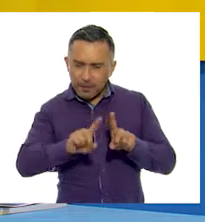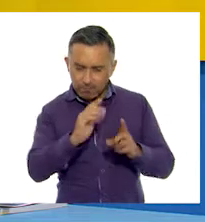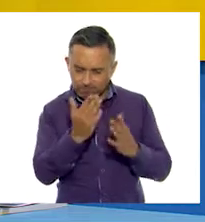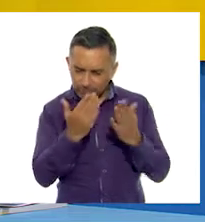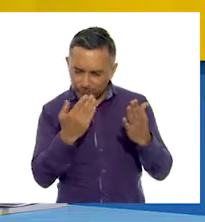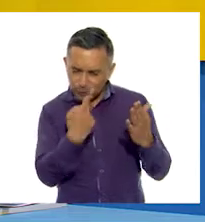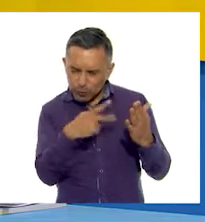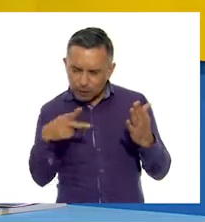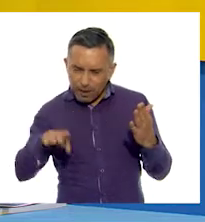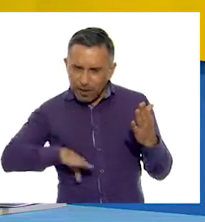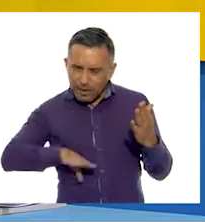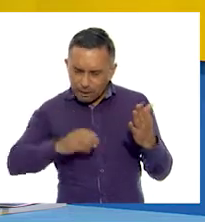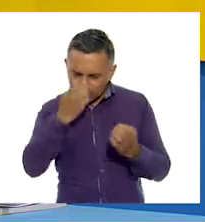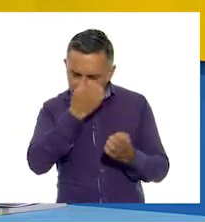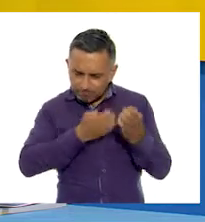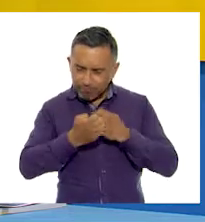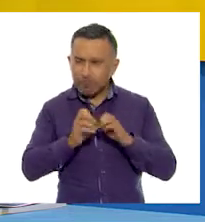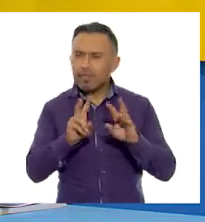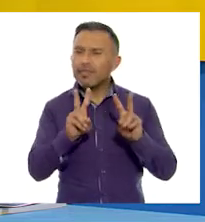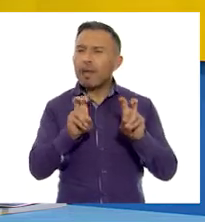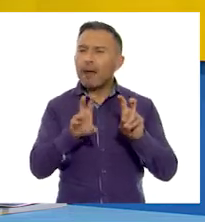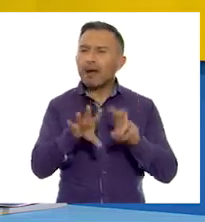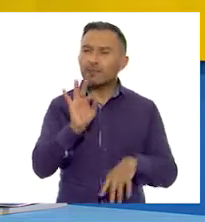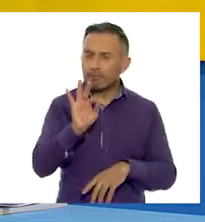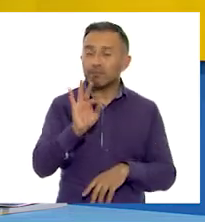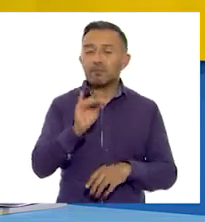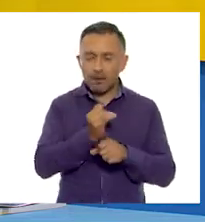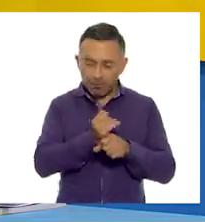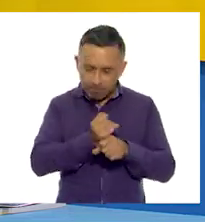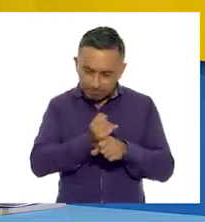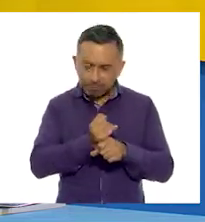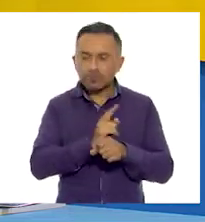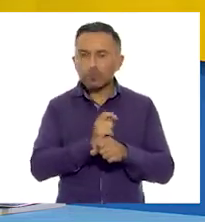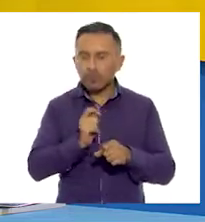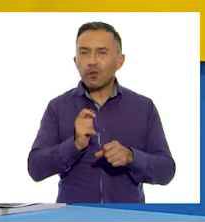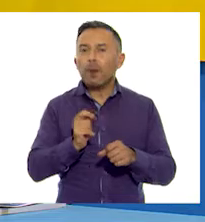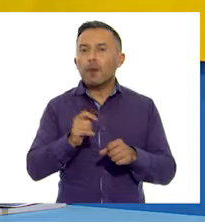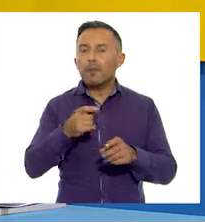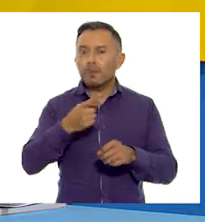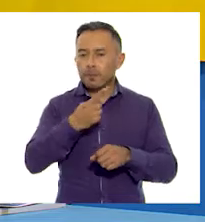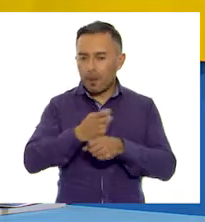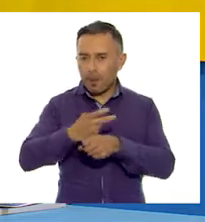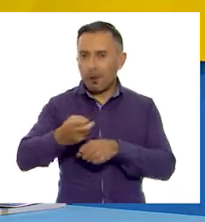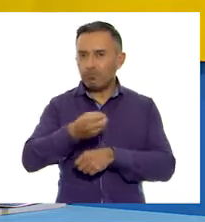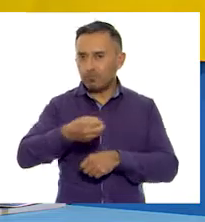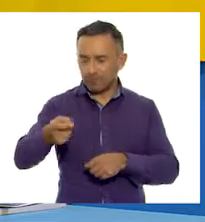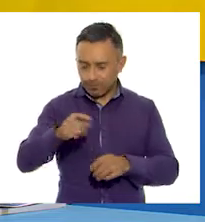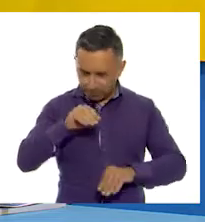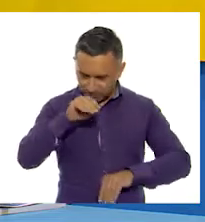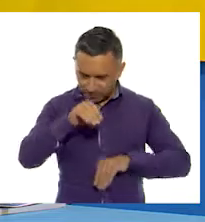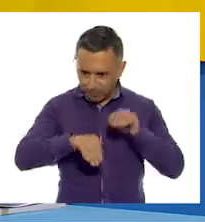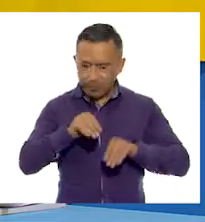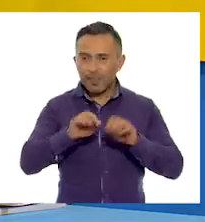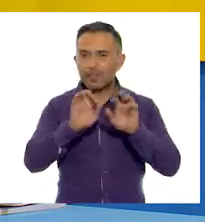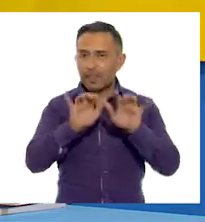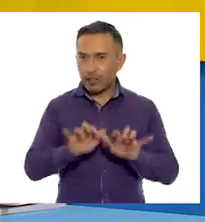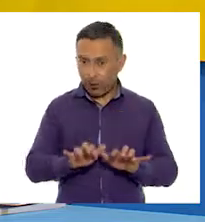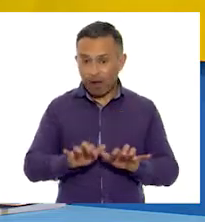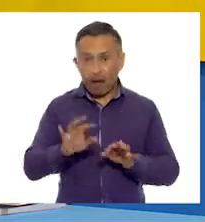el tema, investigaremos y seguiremos los pasos del proceso de producción para escribir nuestro texto